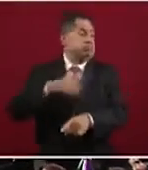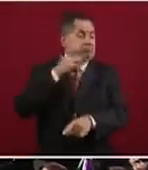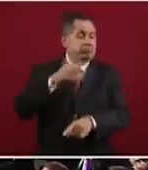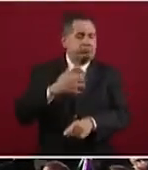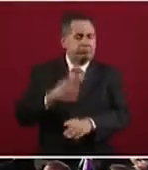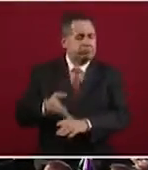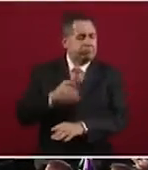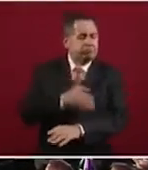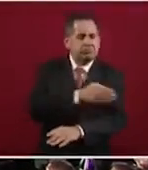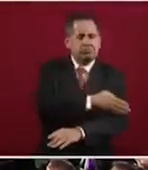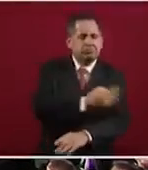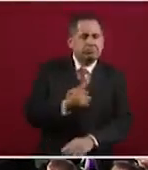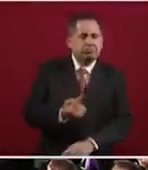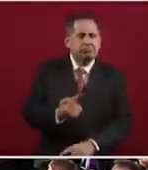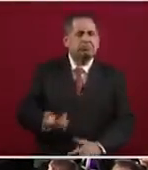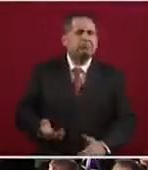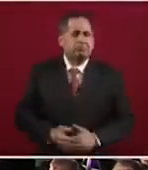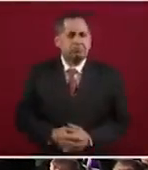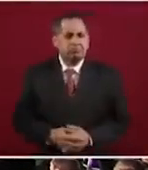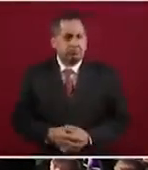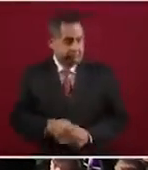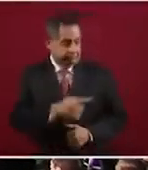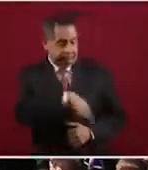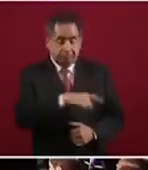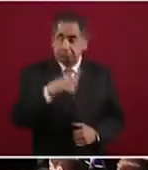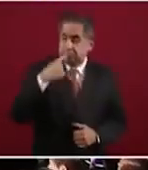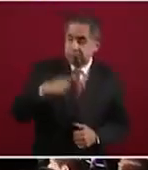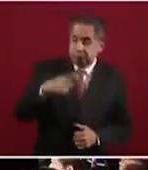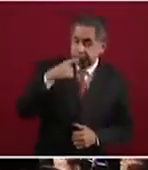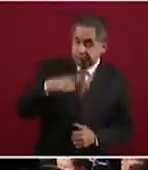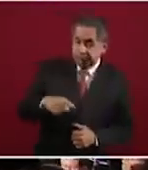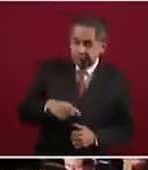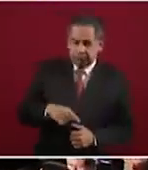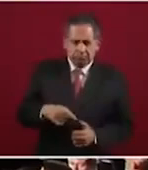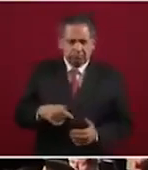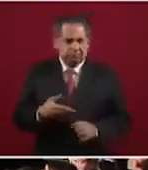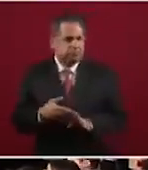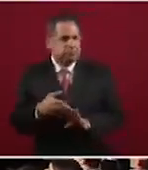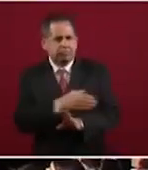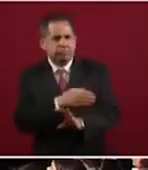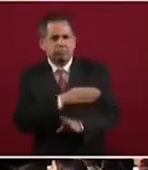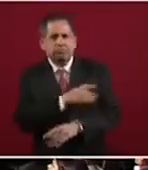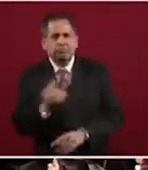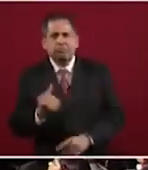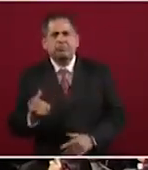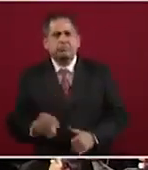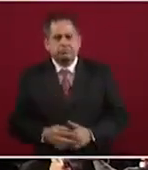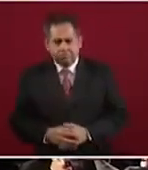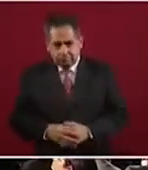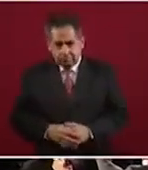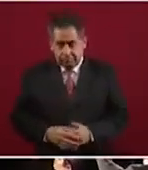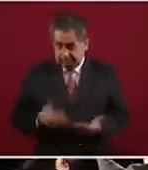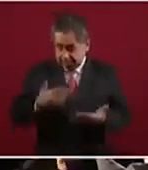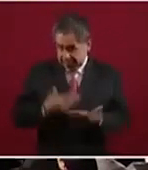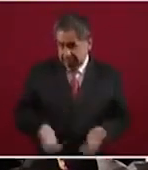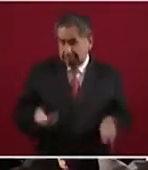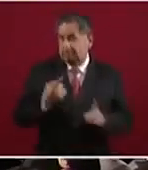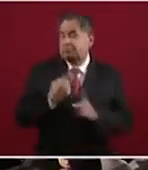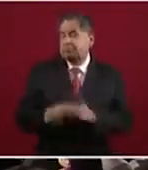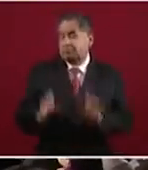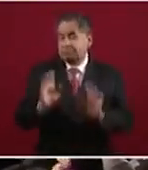andrés manuel lópez obrador negó que se hayan congelado las cuentas bancarias del secretario general del sindicato de trabajadores petroleros